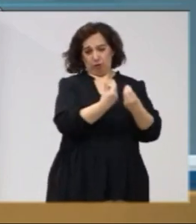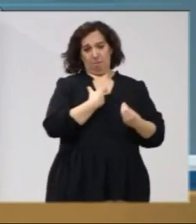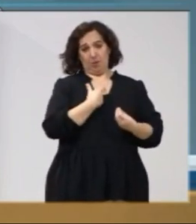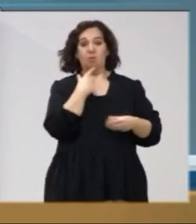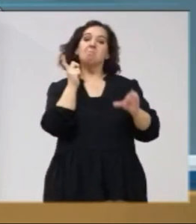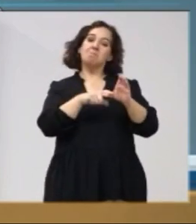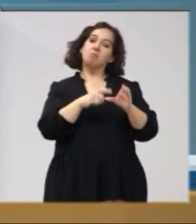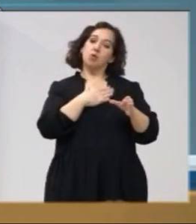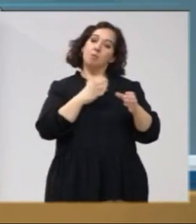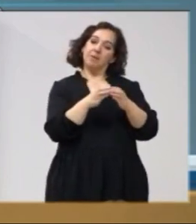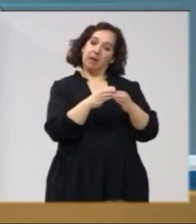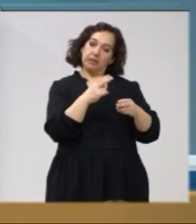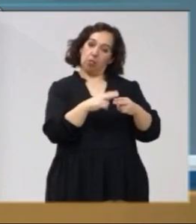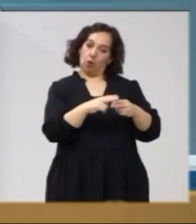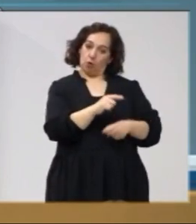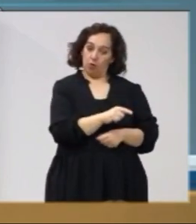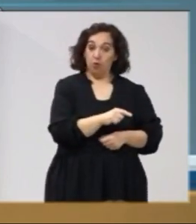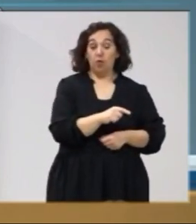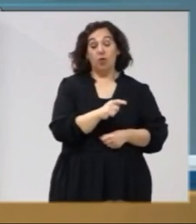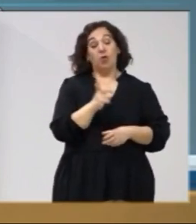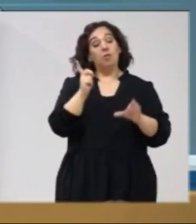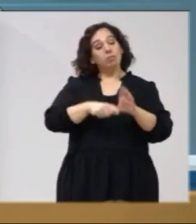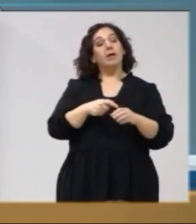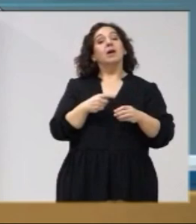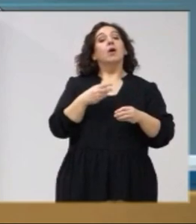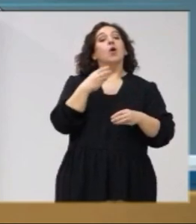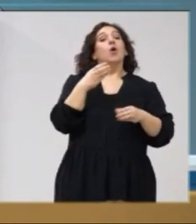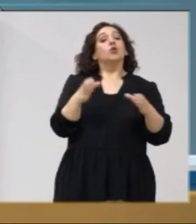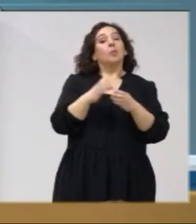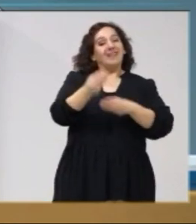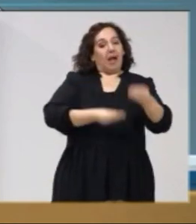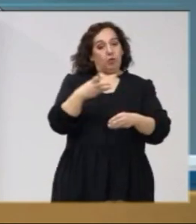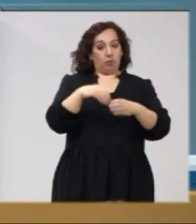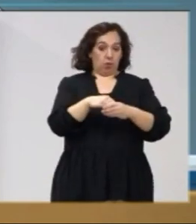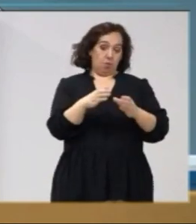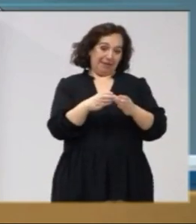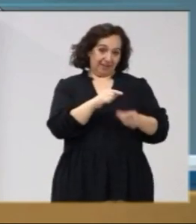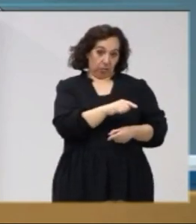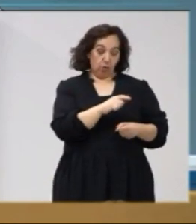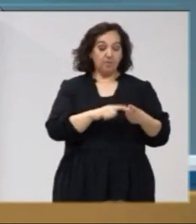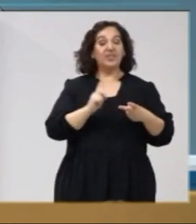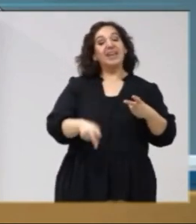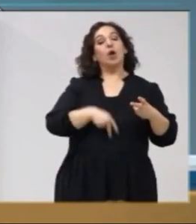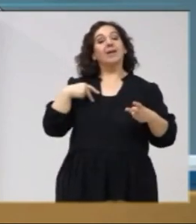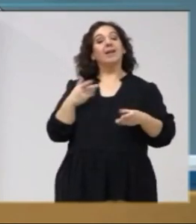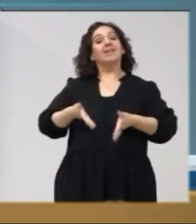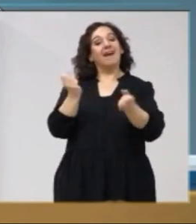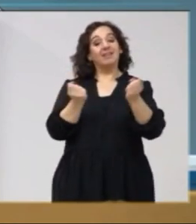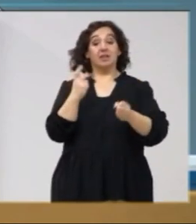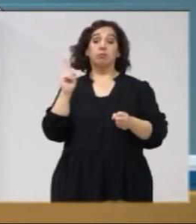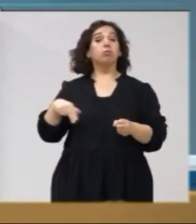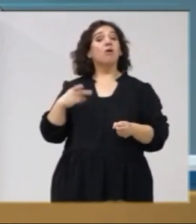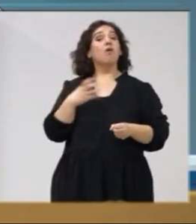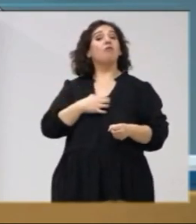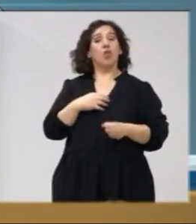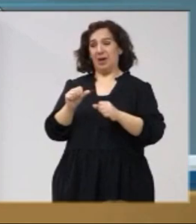mi partido, es del comité ejecutivo del partido. El director general de carreteras es un funcionario